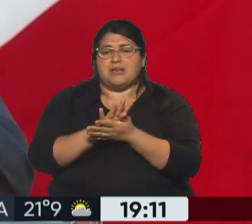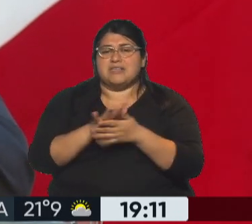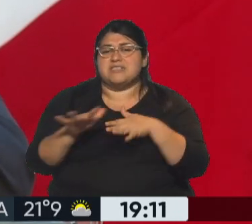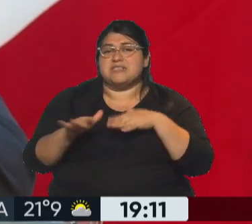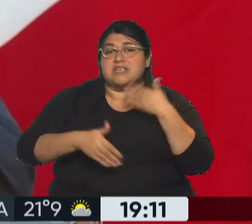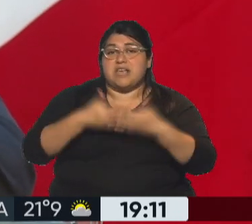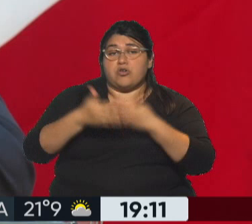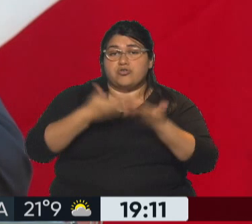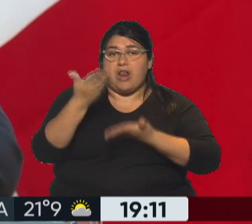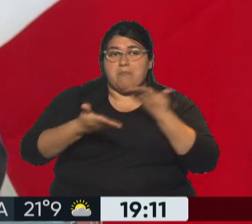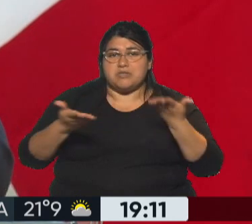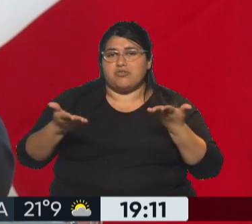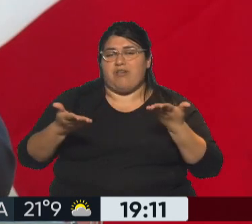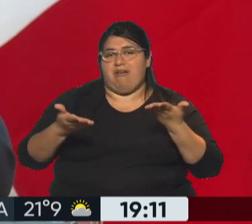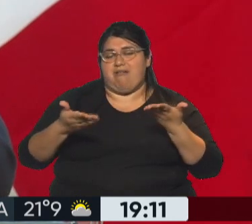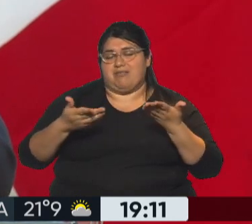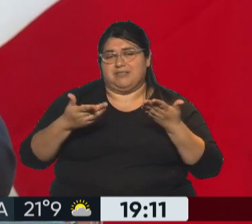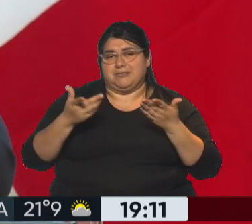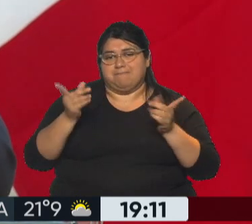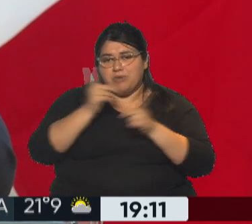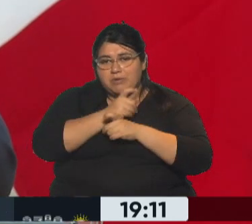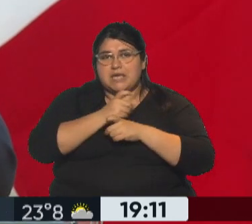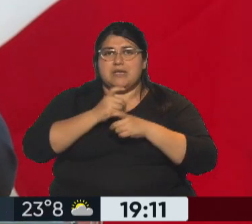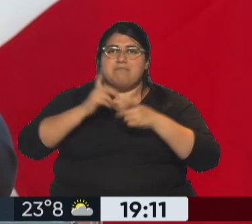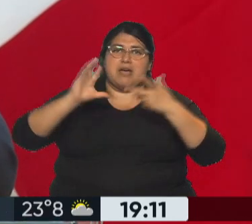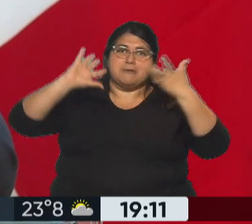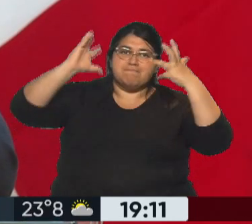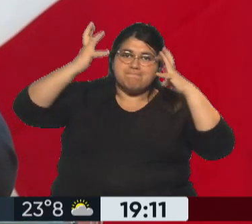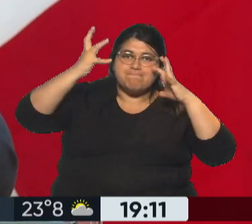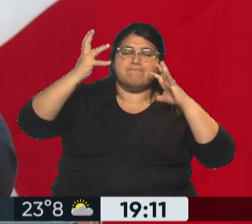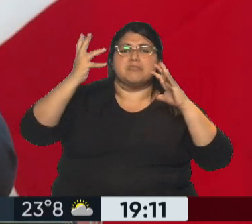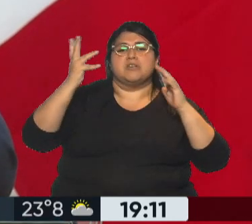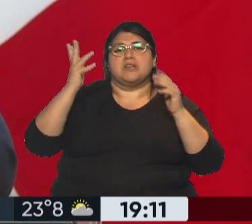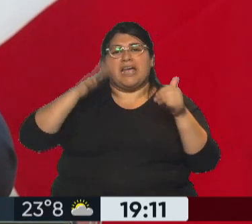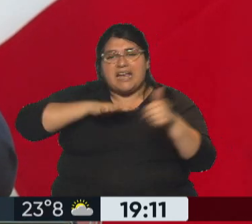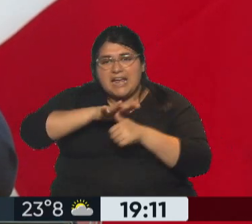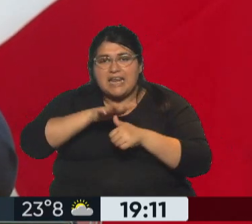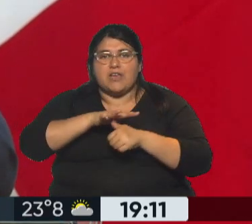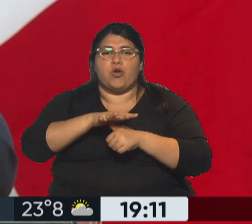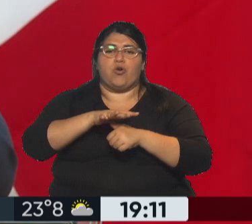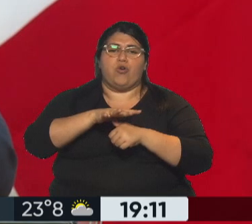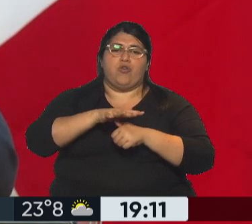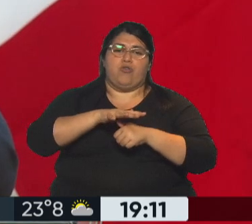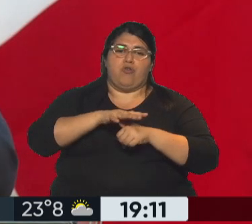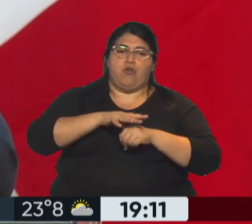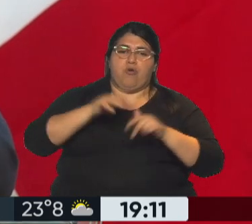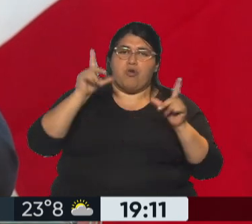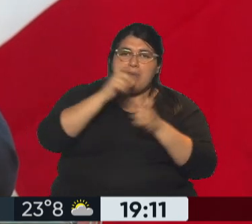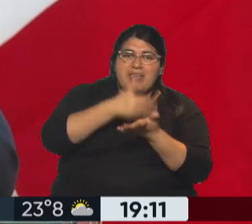desarrollo humano, temas vinculados al clima, temas vinculados al género, temas vinculados a la